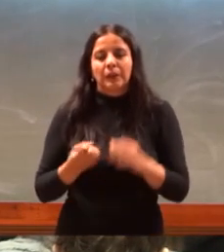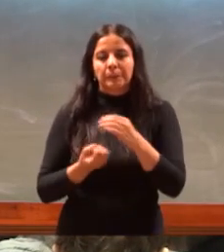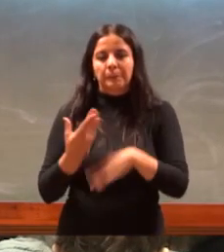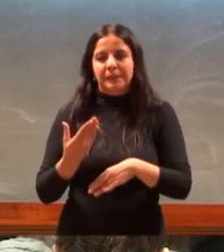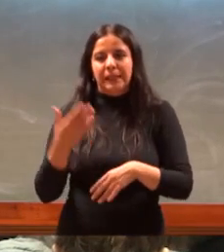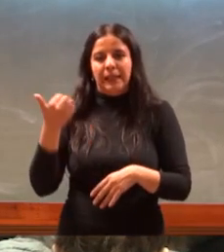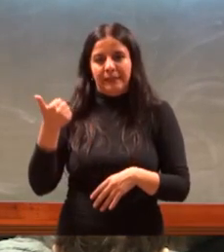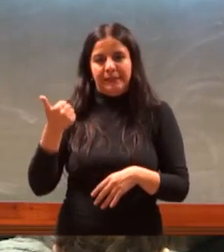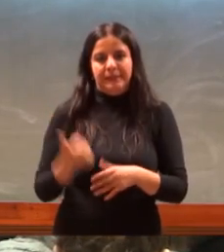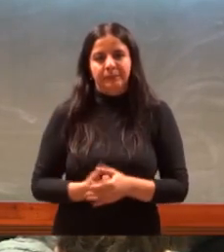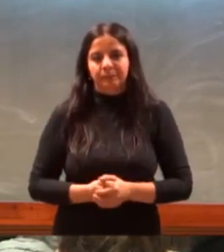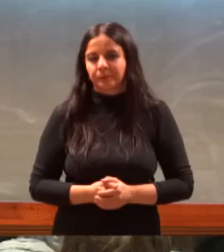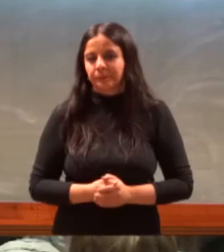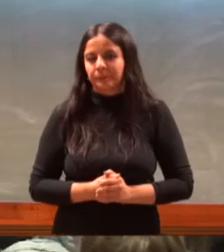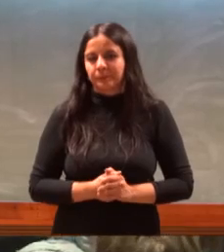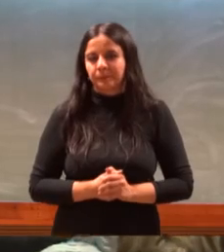lagens